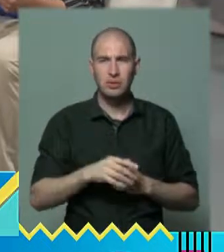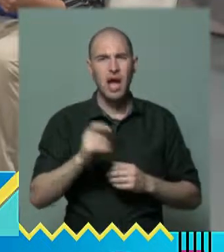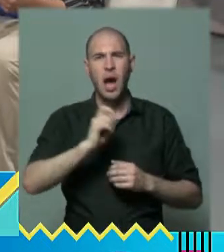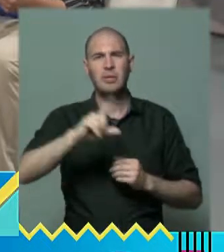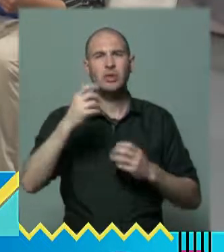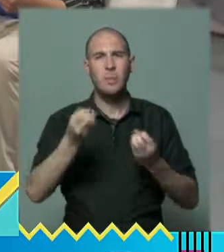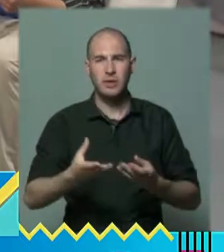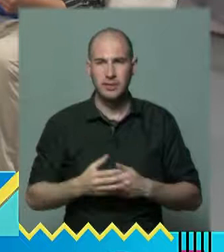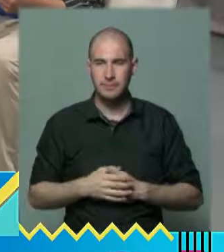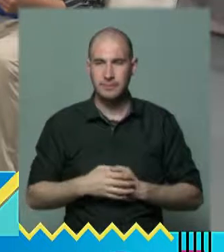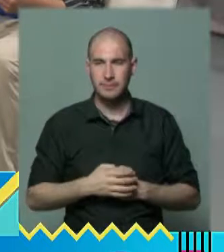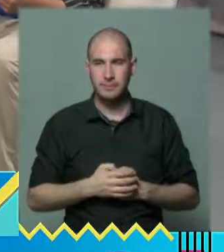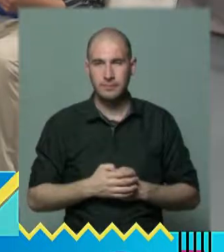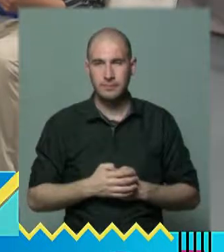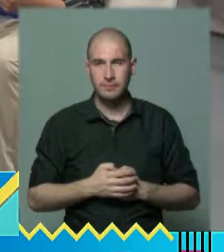a qué se debe?